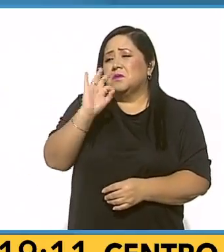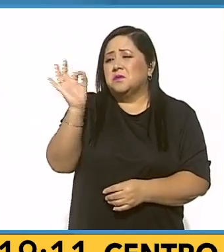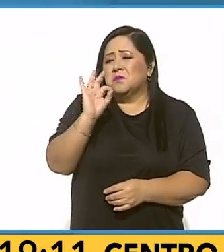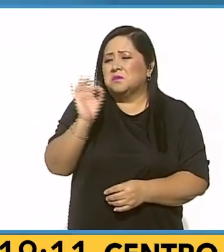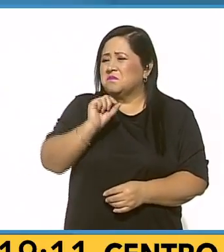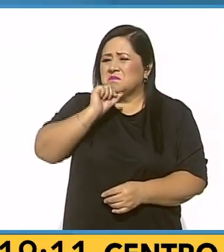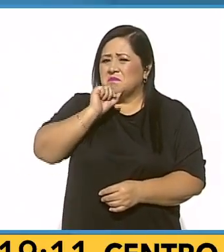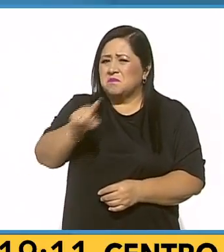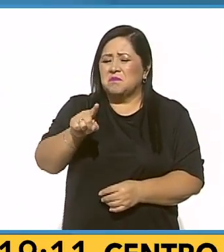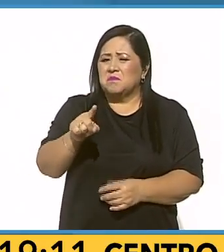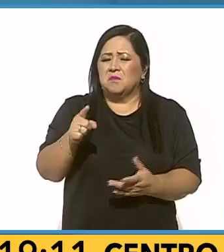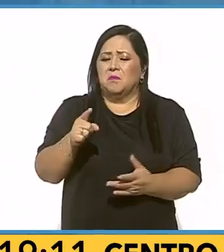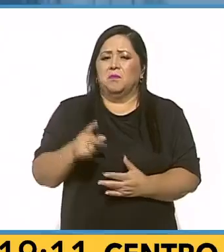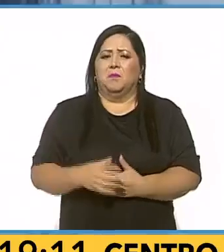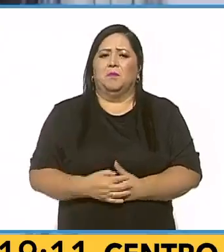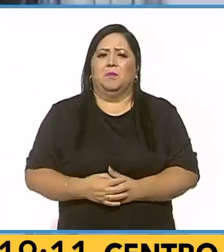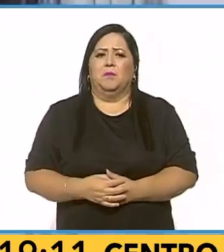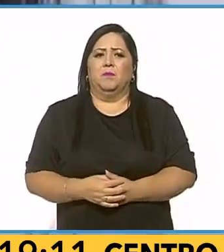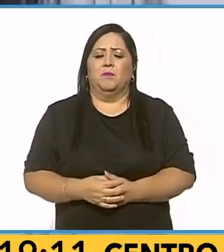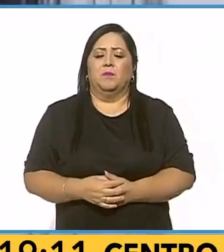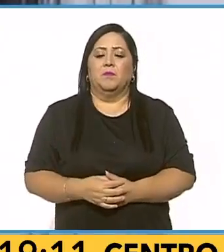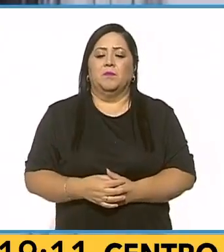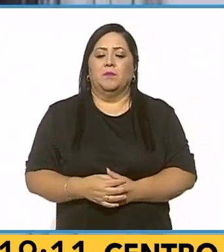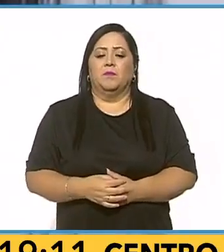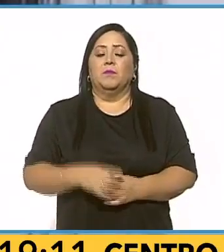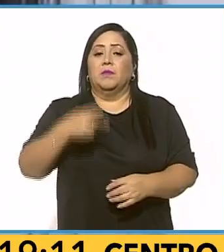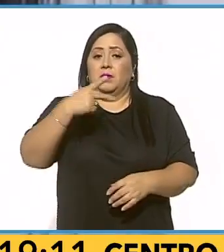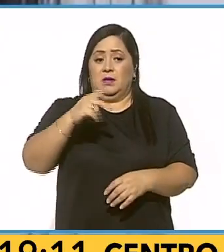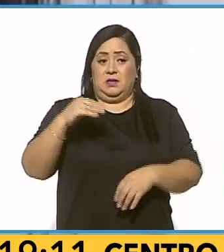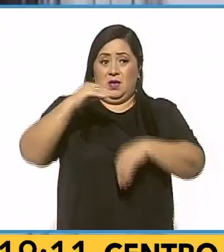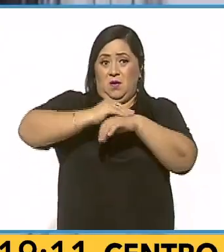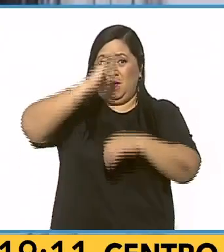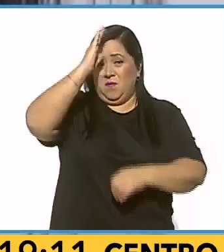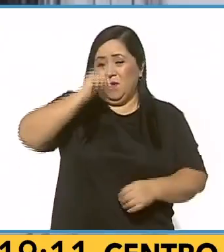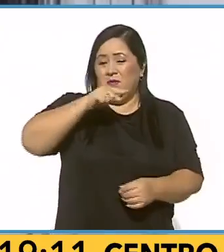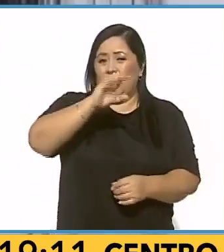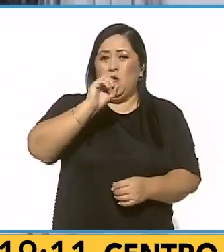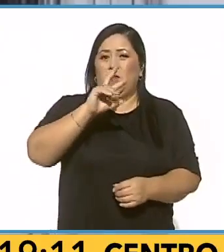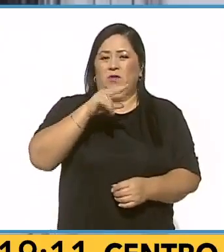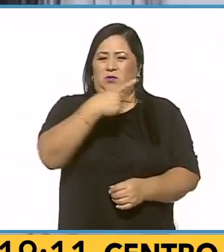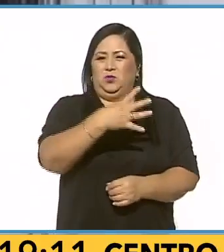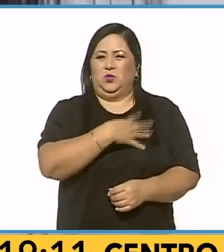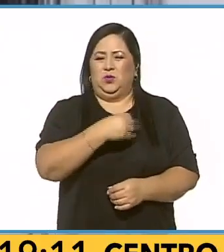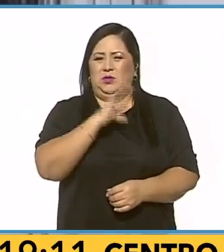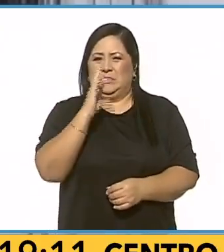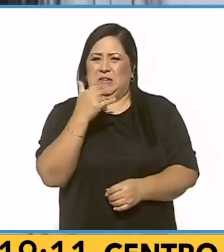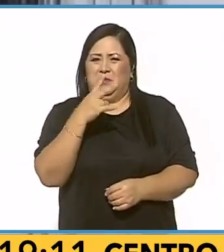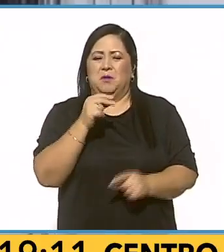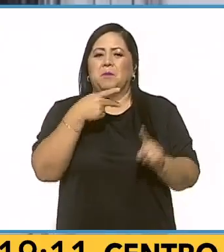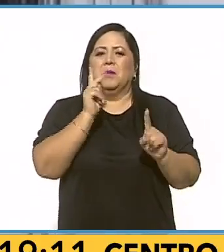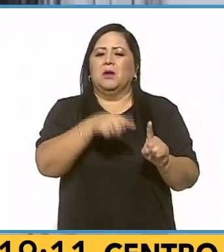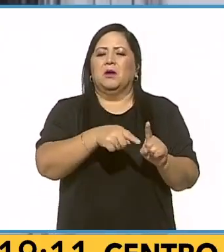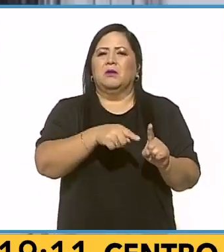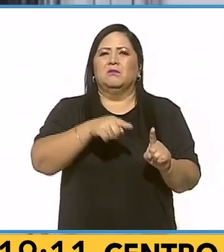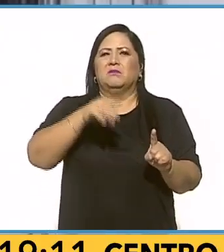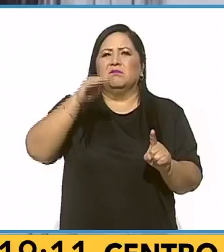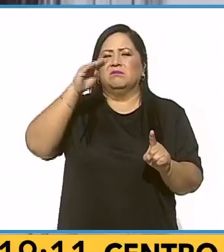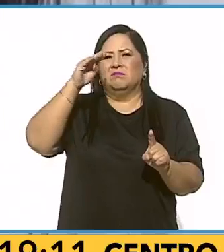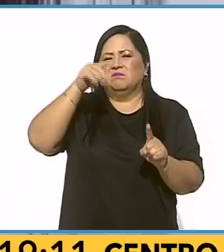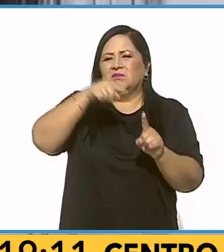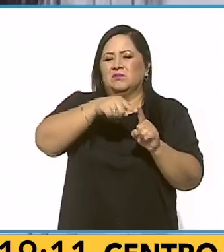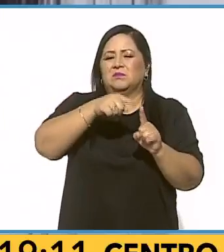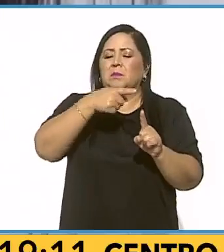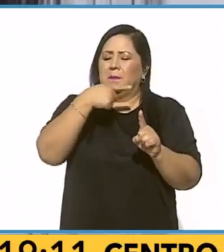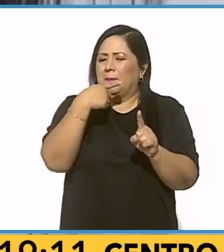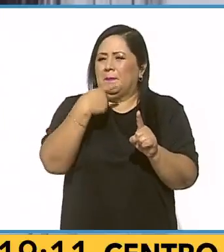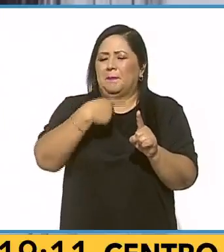de lo mismo, es decir, finalmente el acuerdo de Ovidio Guzmán, de entrada no significa una exoneración para Ovidio Guzmán, aunque